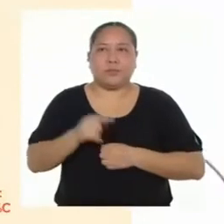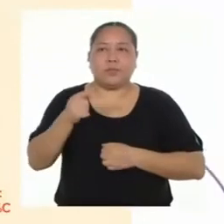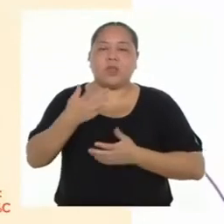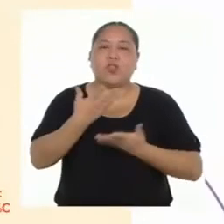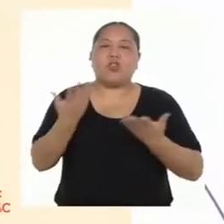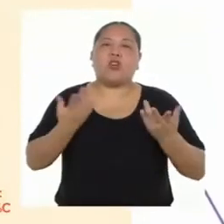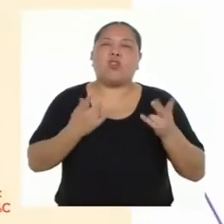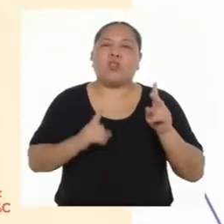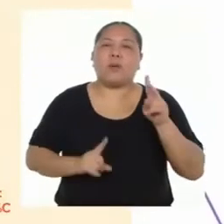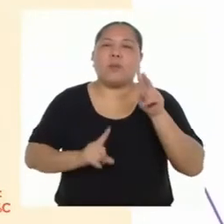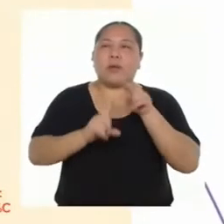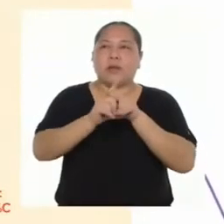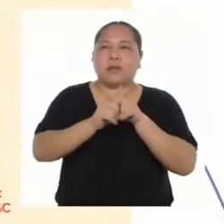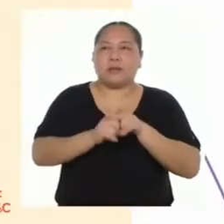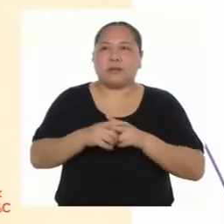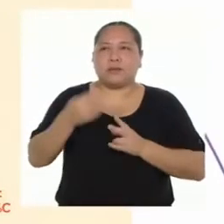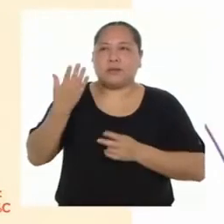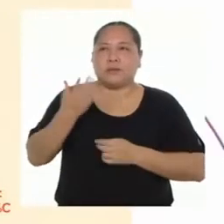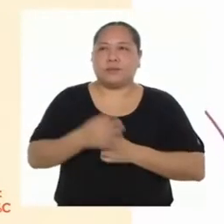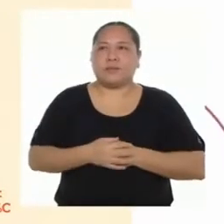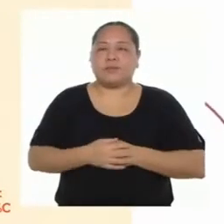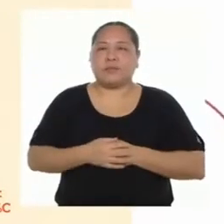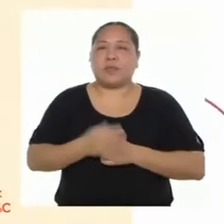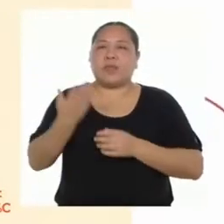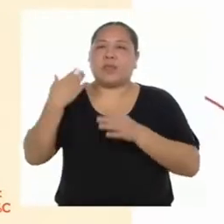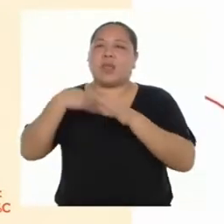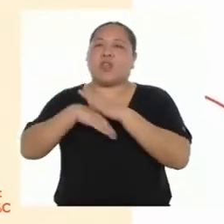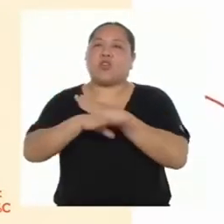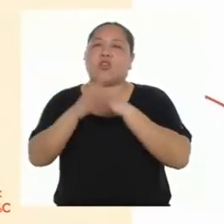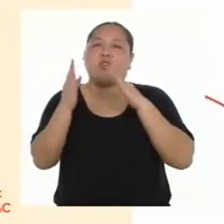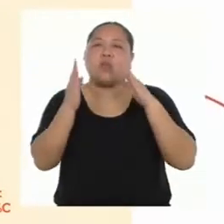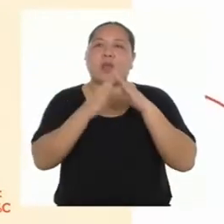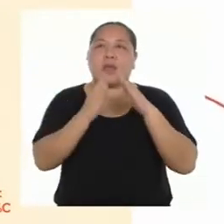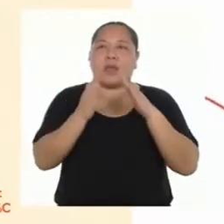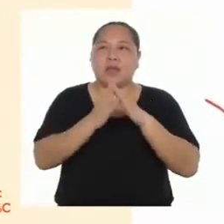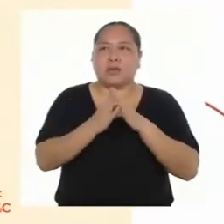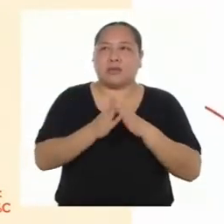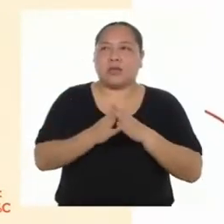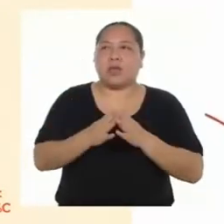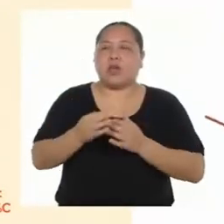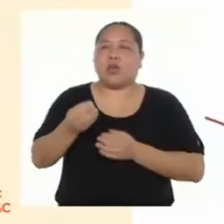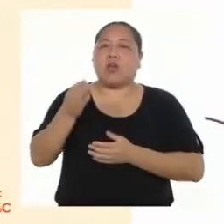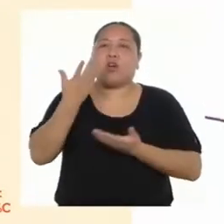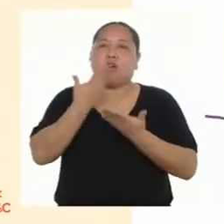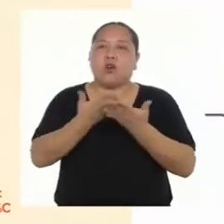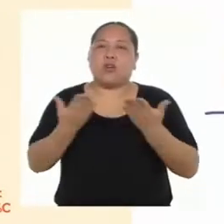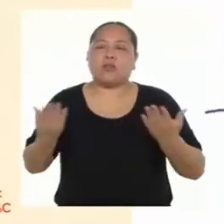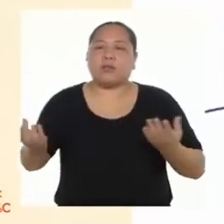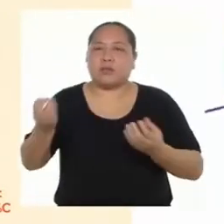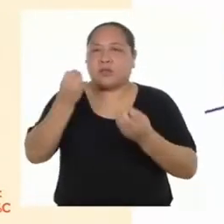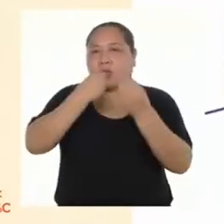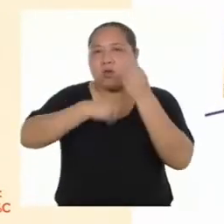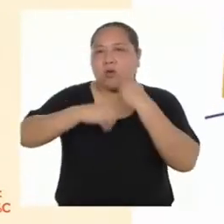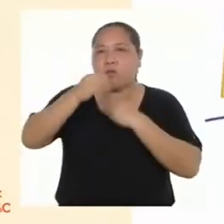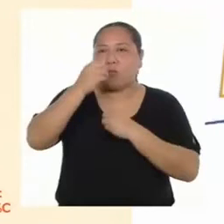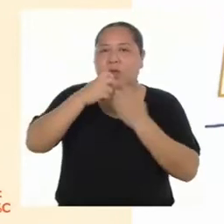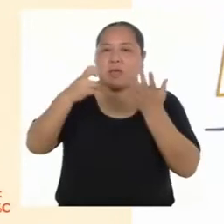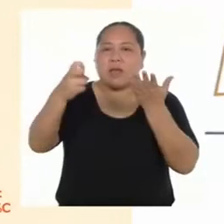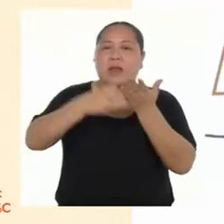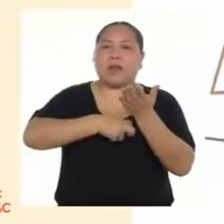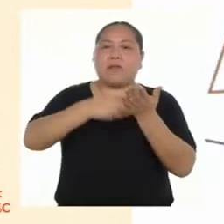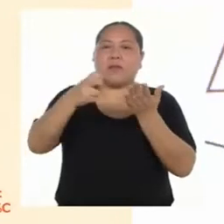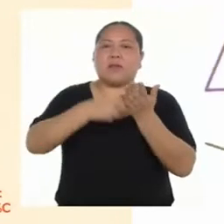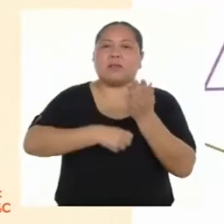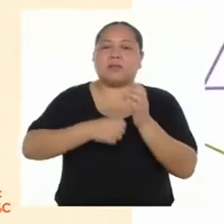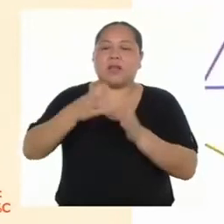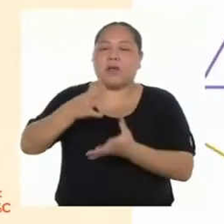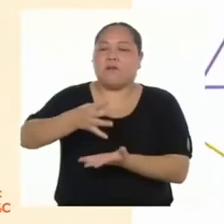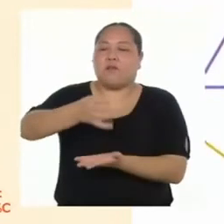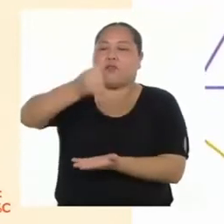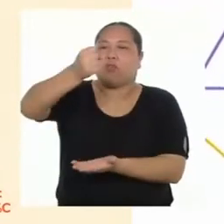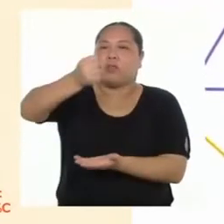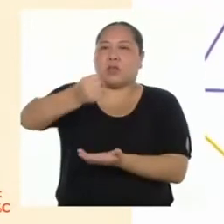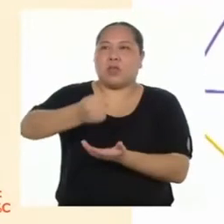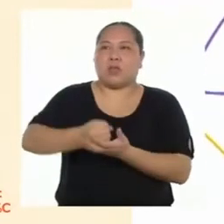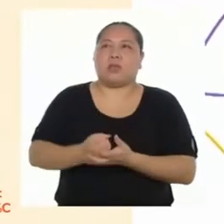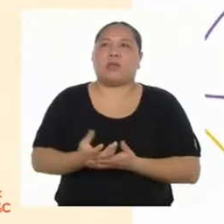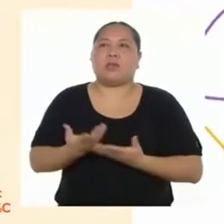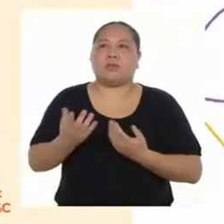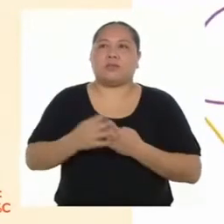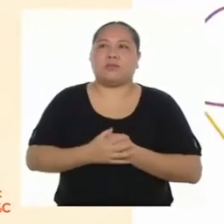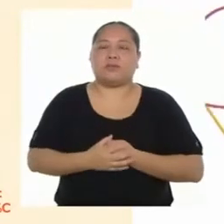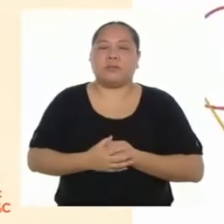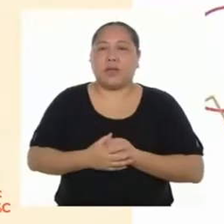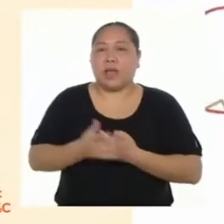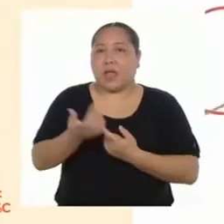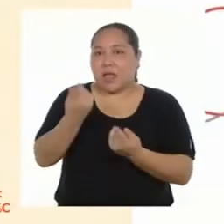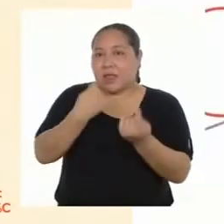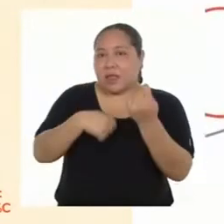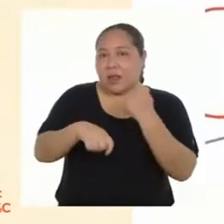Según su origen tenemos residuo domiciliario, como restos de alimentos, revistas, botellas, latas, etc.